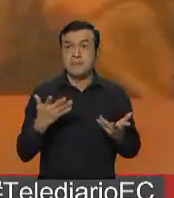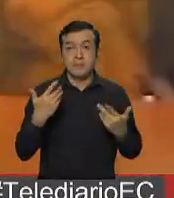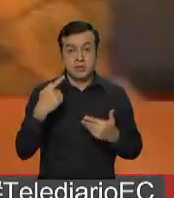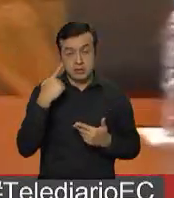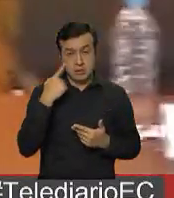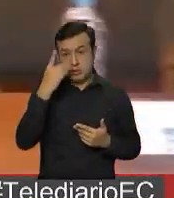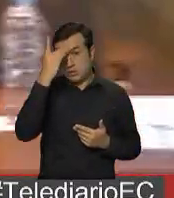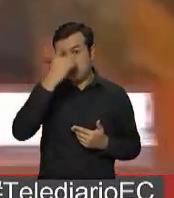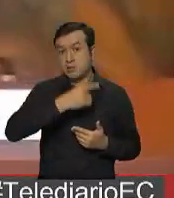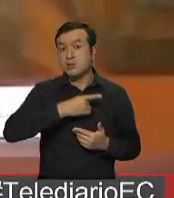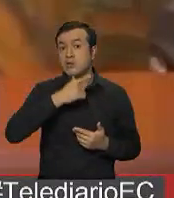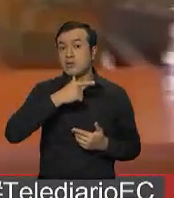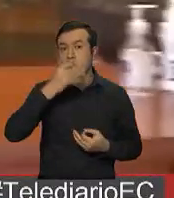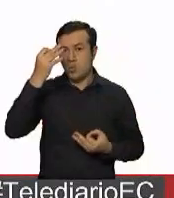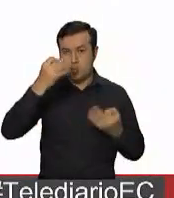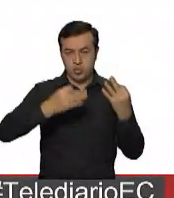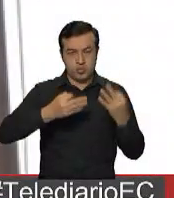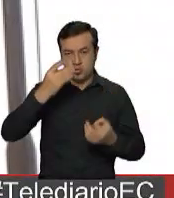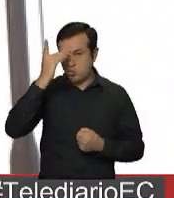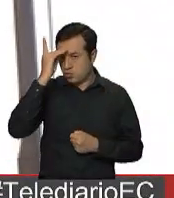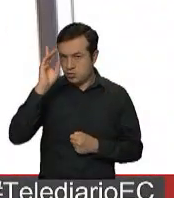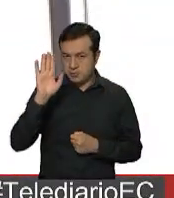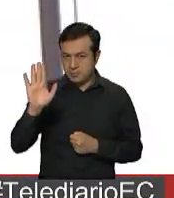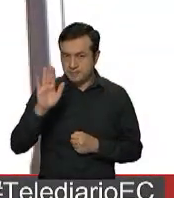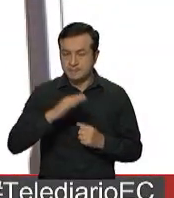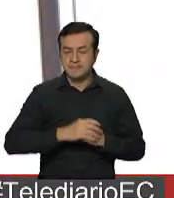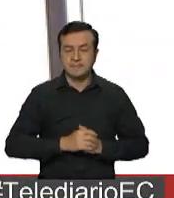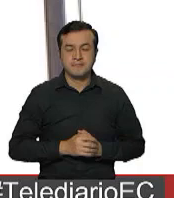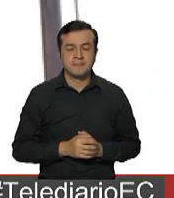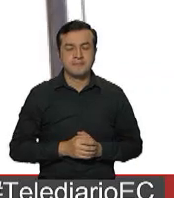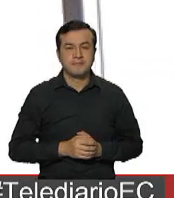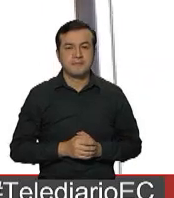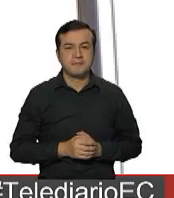pueda decidir la justicia. Luis Alfredo Zúñiga, Ecuador TV.